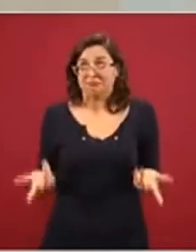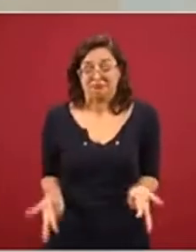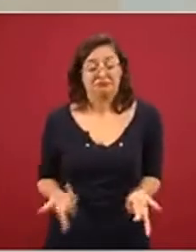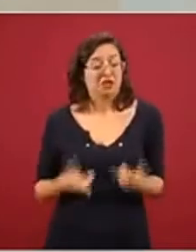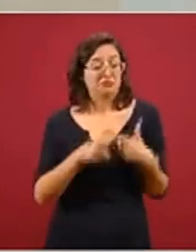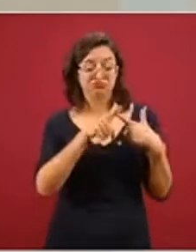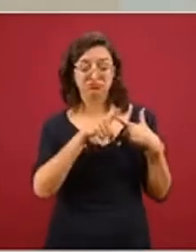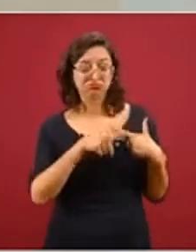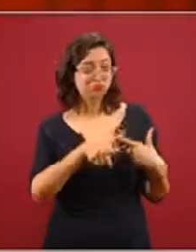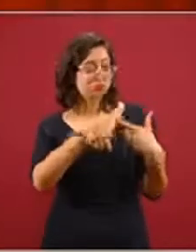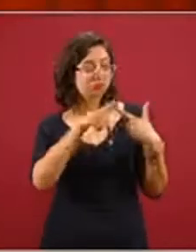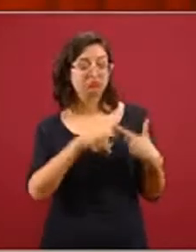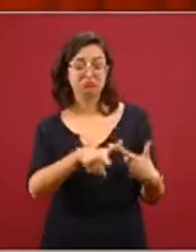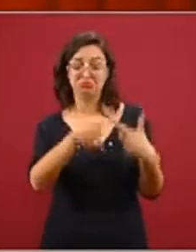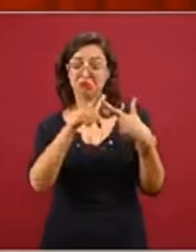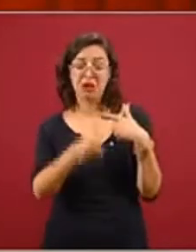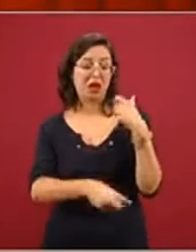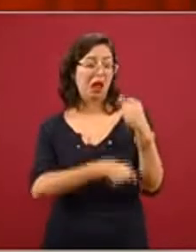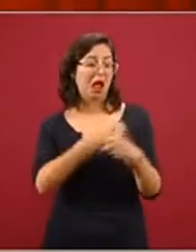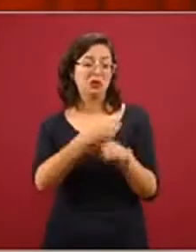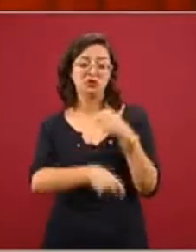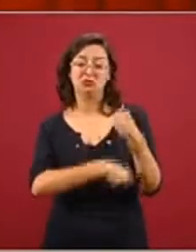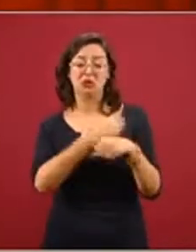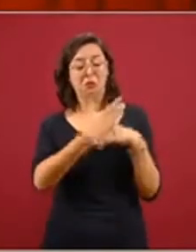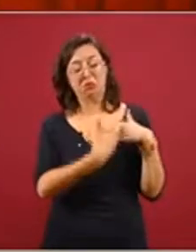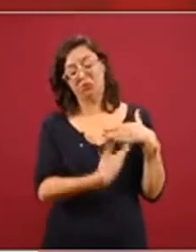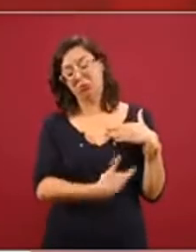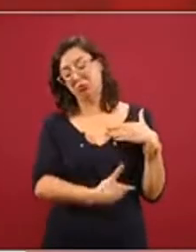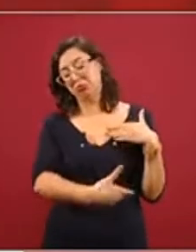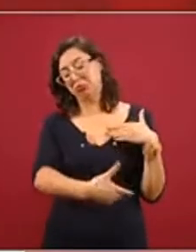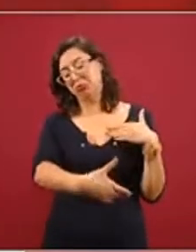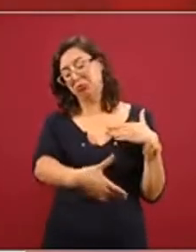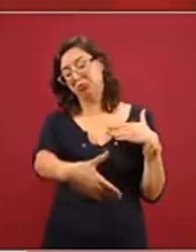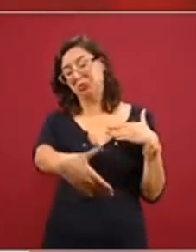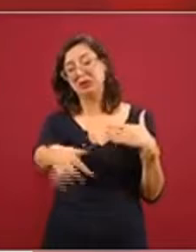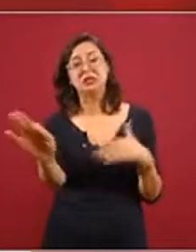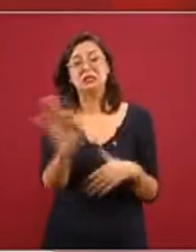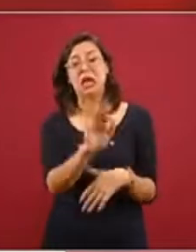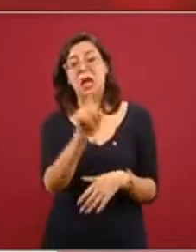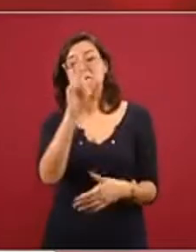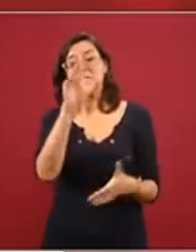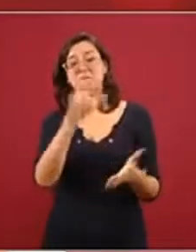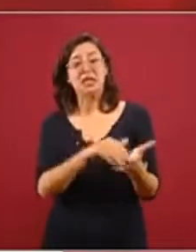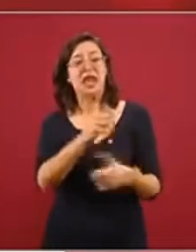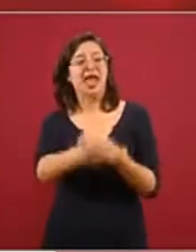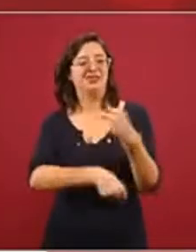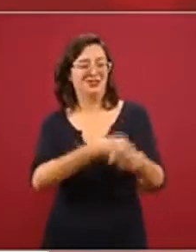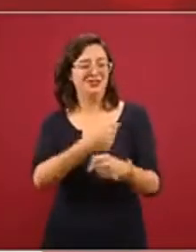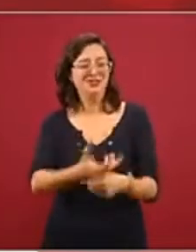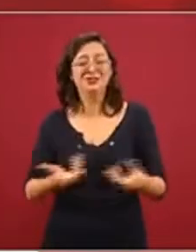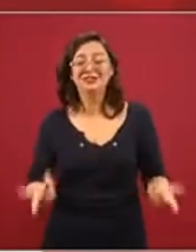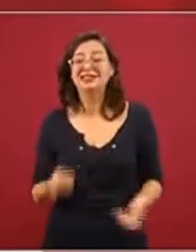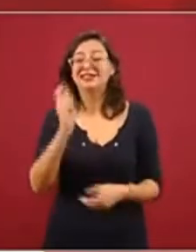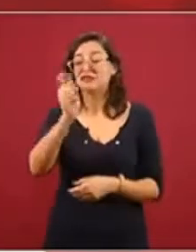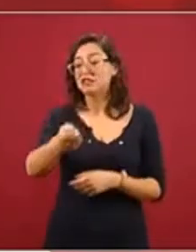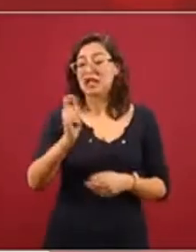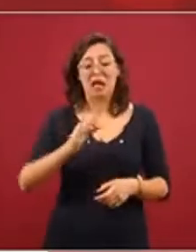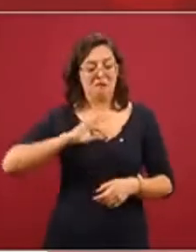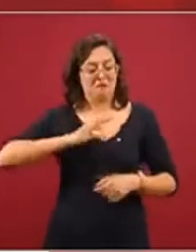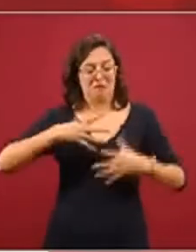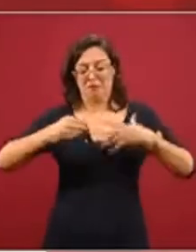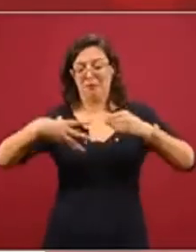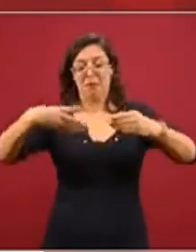seguirá existiendo por muchos siglos, por muchos milenios quizá. Me refiero a la generalidad de las epidemias,